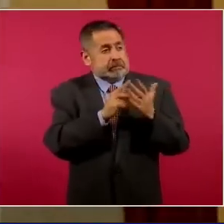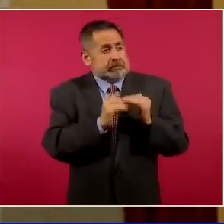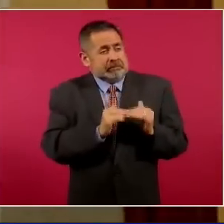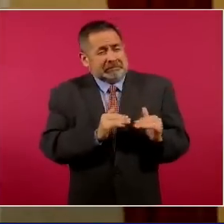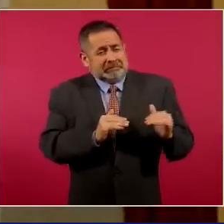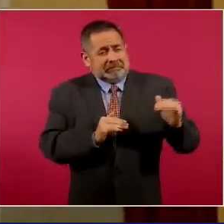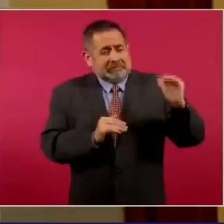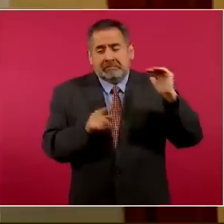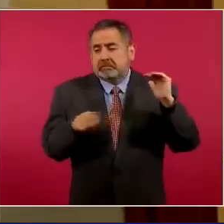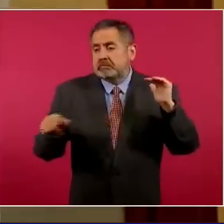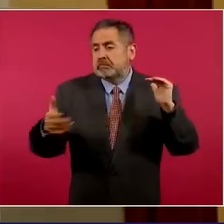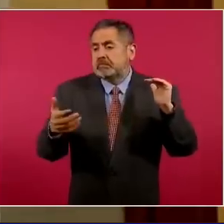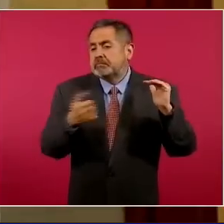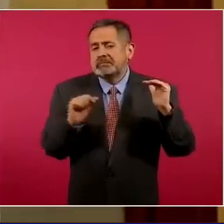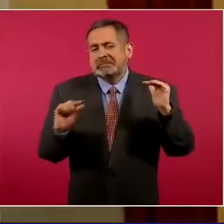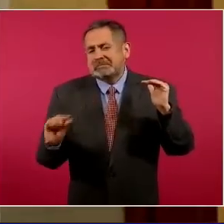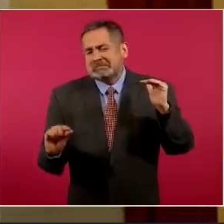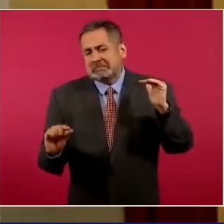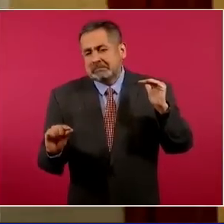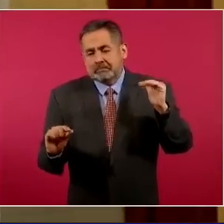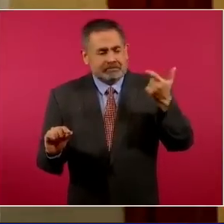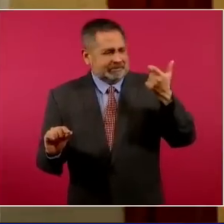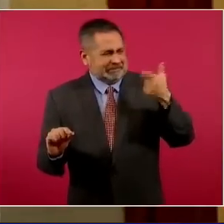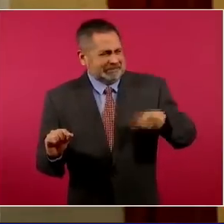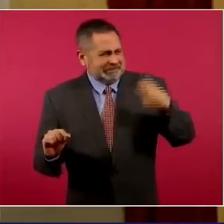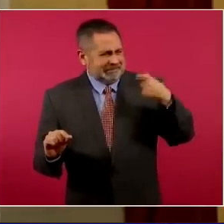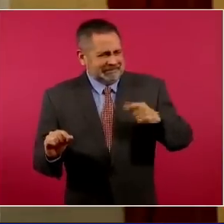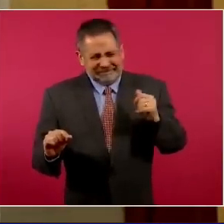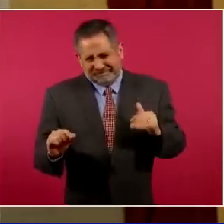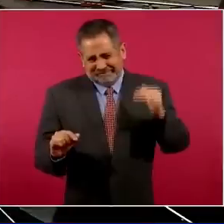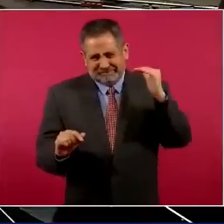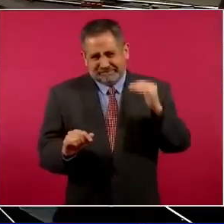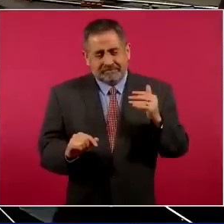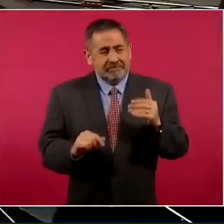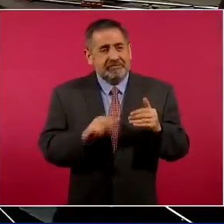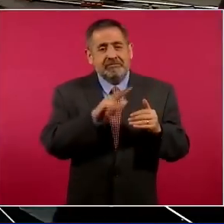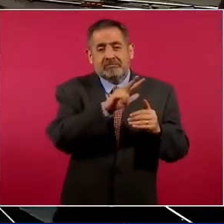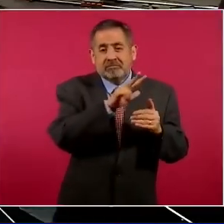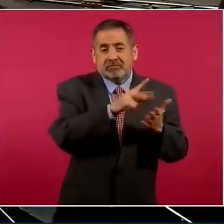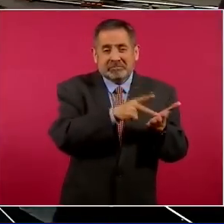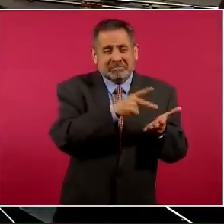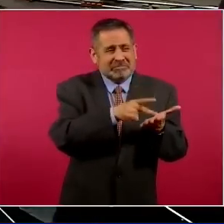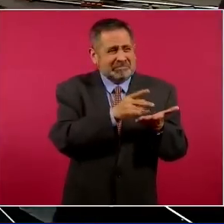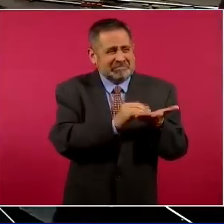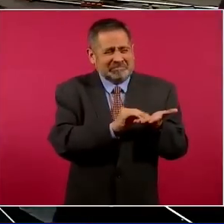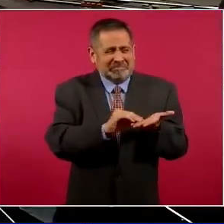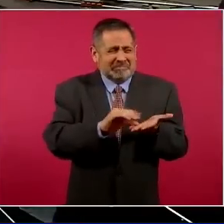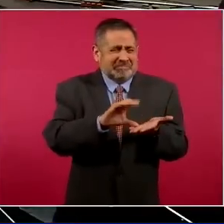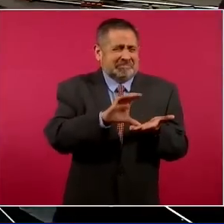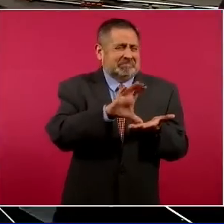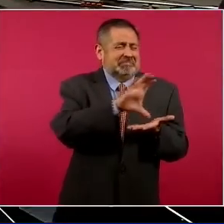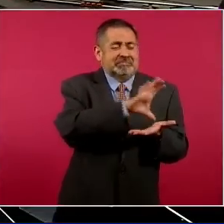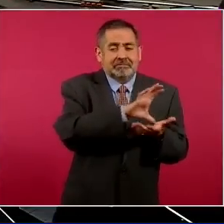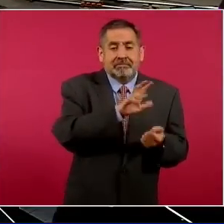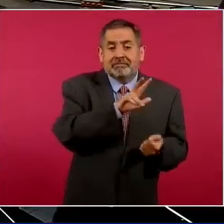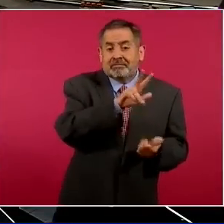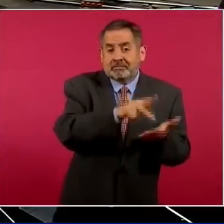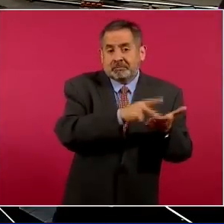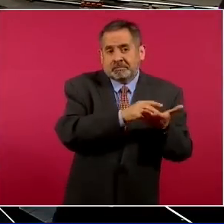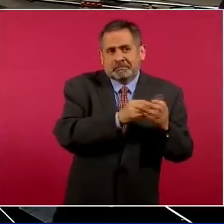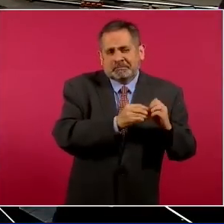pobres. Los más ricos de México ganaban 18 veces más que los